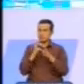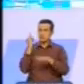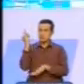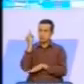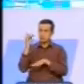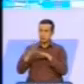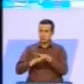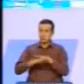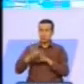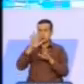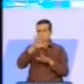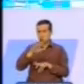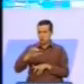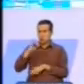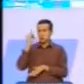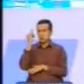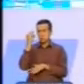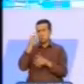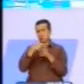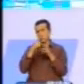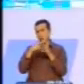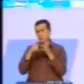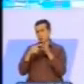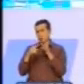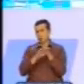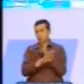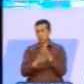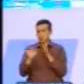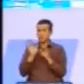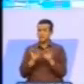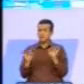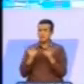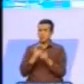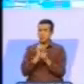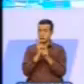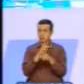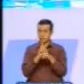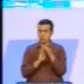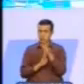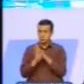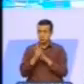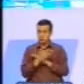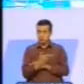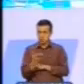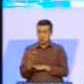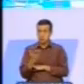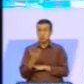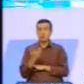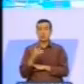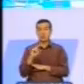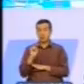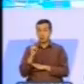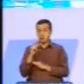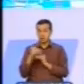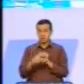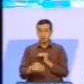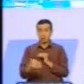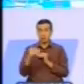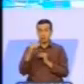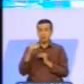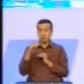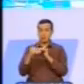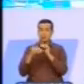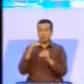la agroindustria, de todas aquellas áreas que tienen que ser parte del cambio de la matriz productiva. Toca una segunda década de